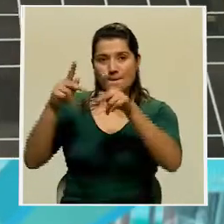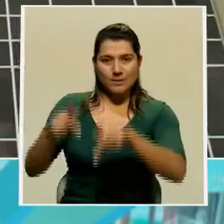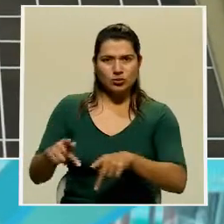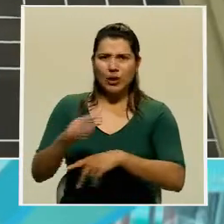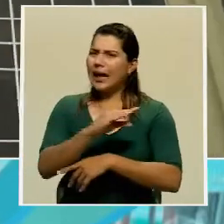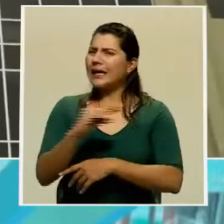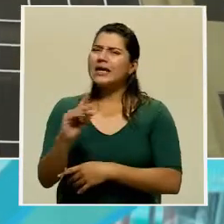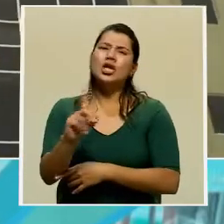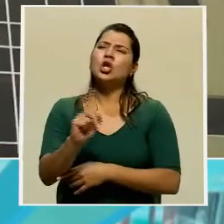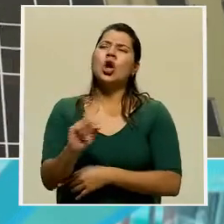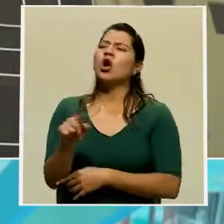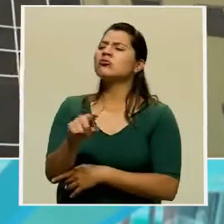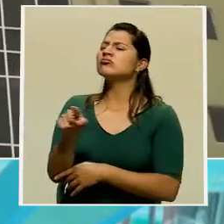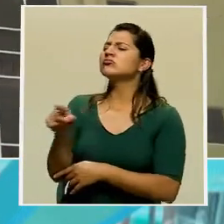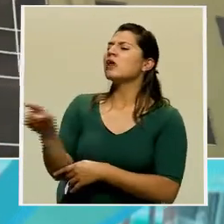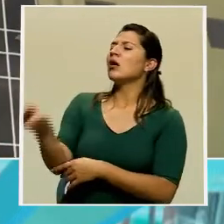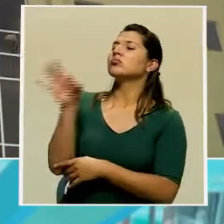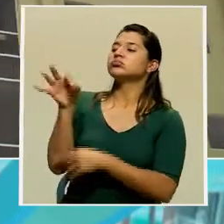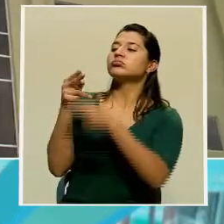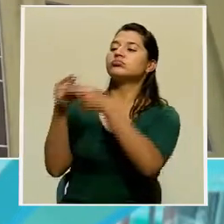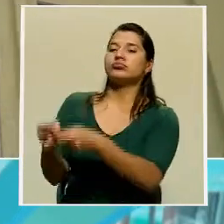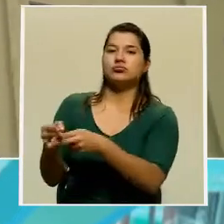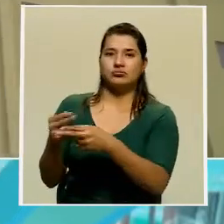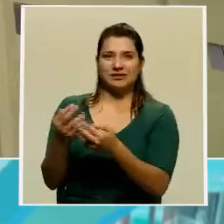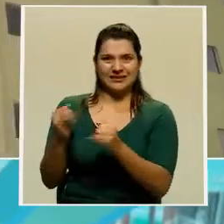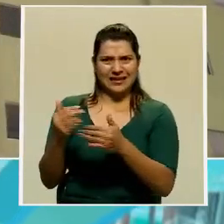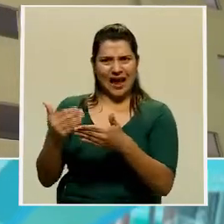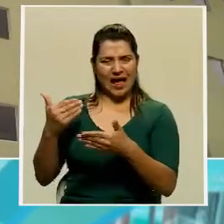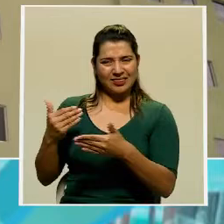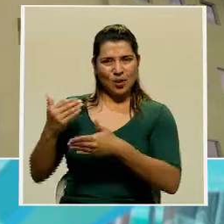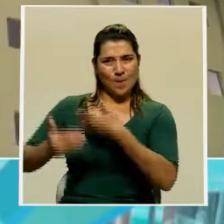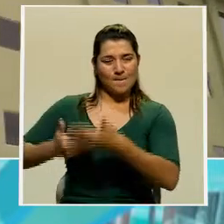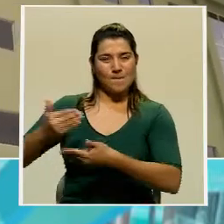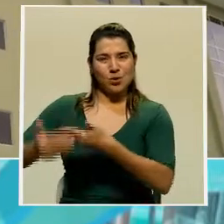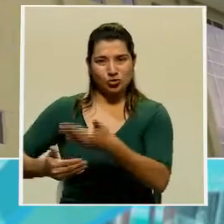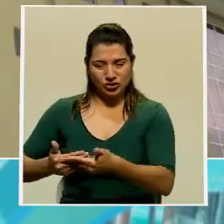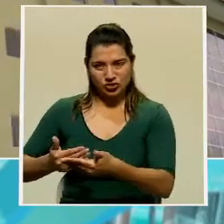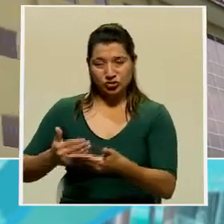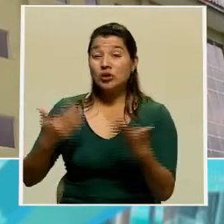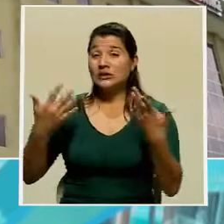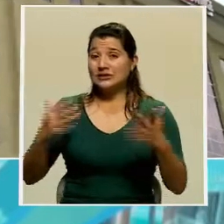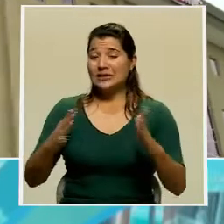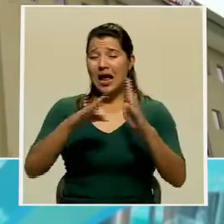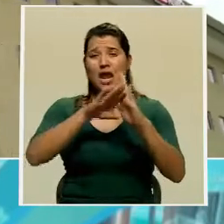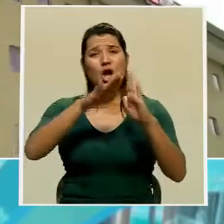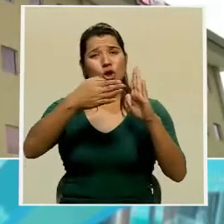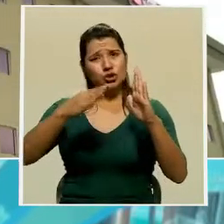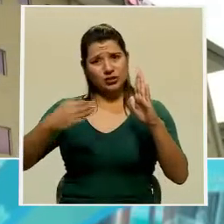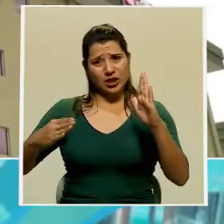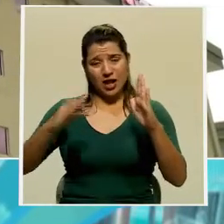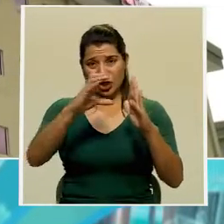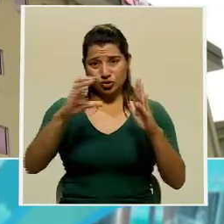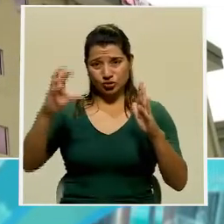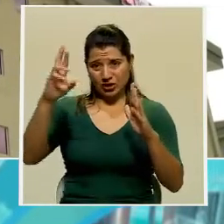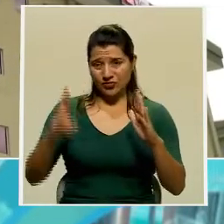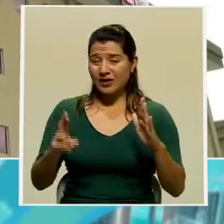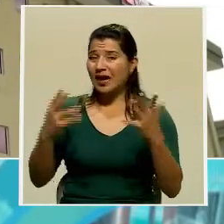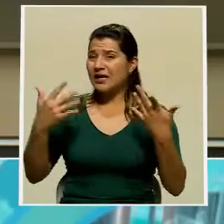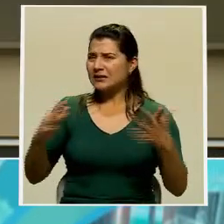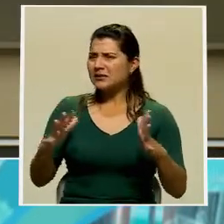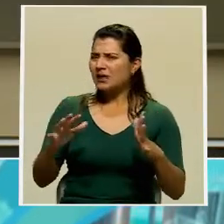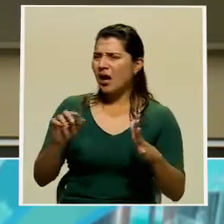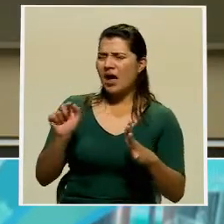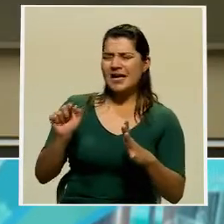que, como hemos manifestado, ya incluso la Contraloría General de la República ha